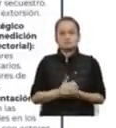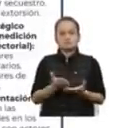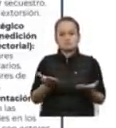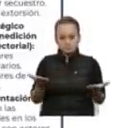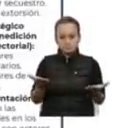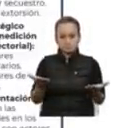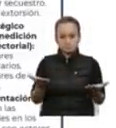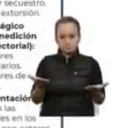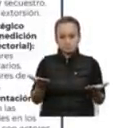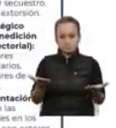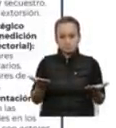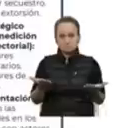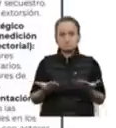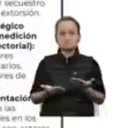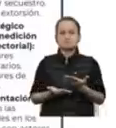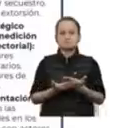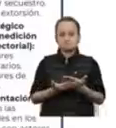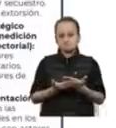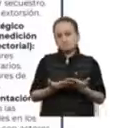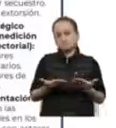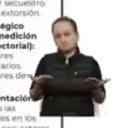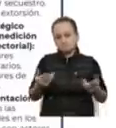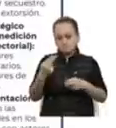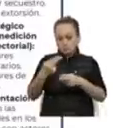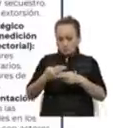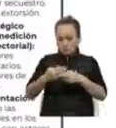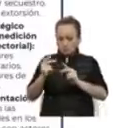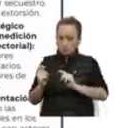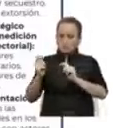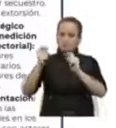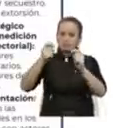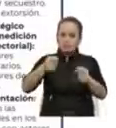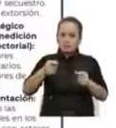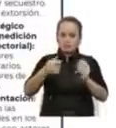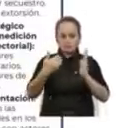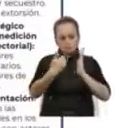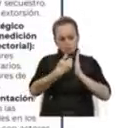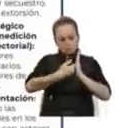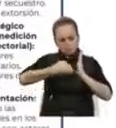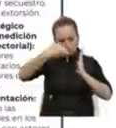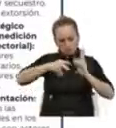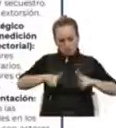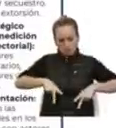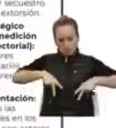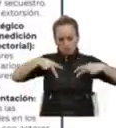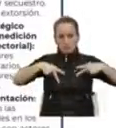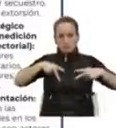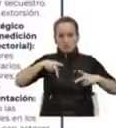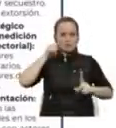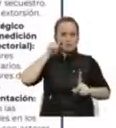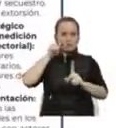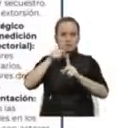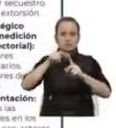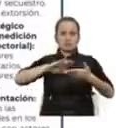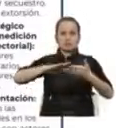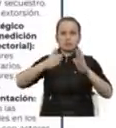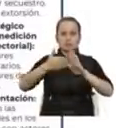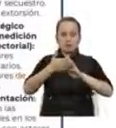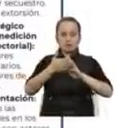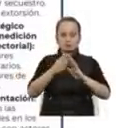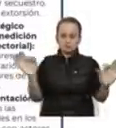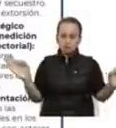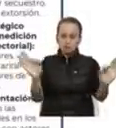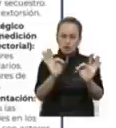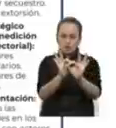que está, por eso lo denominamos así, garantías para la vida y la paz, está centrada